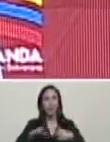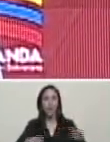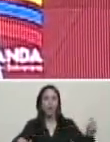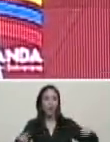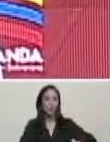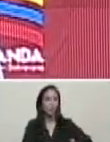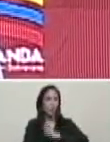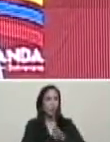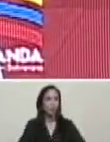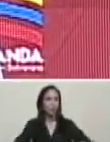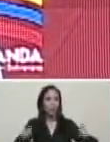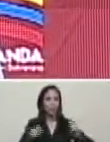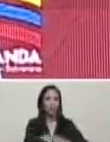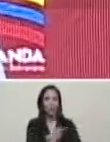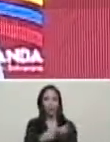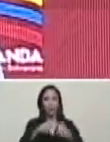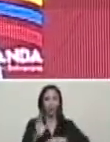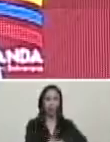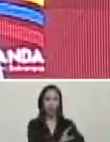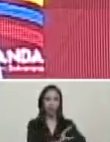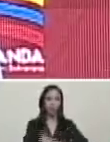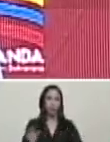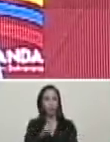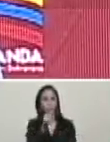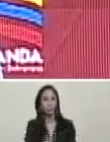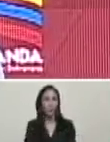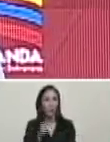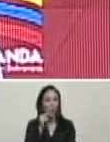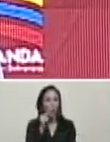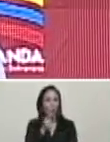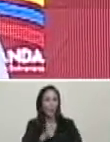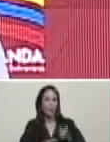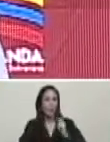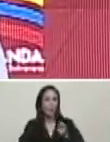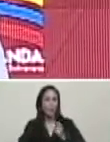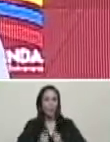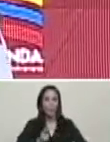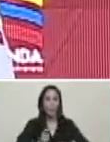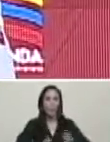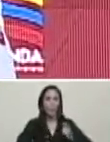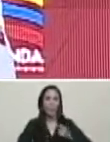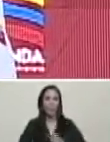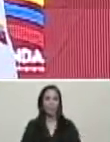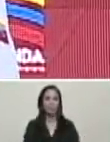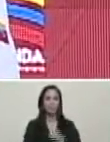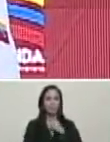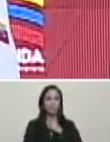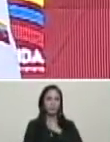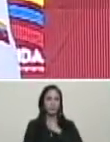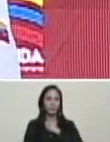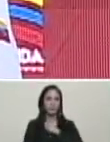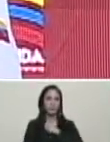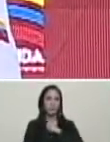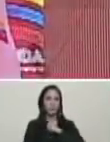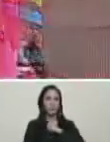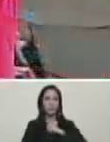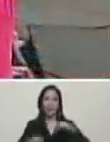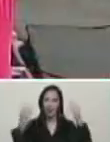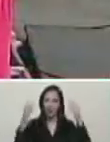joropo central, con el cantante William Andrade, el Recio lo llaman. Un aplauso al Recio,